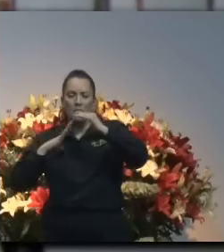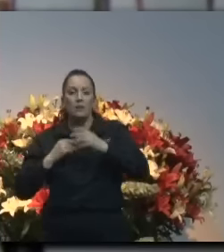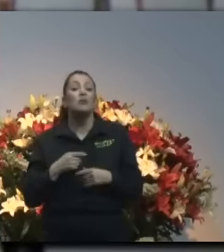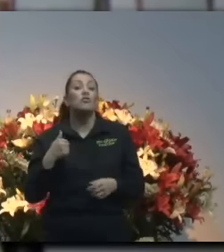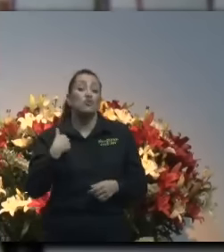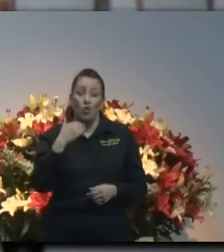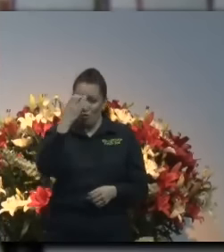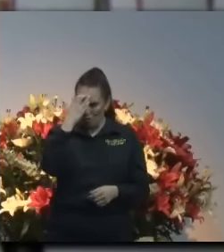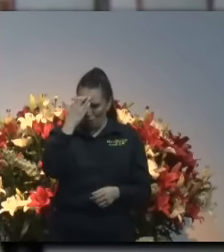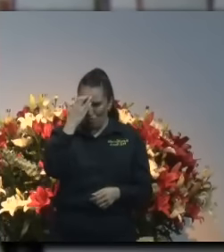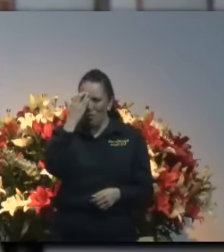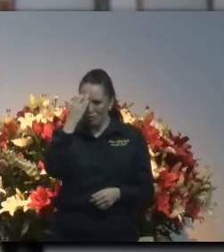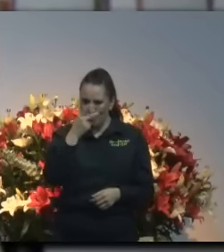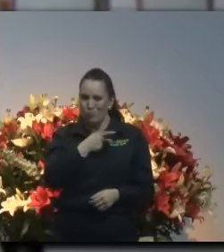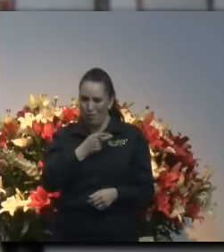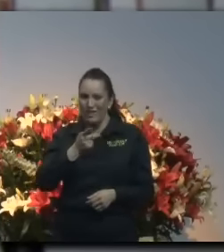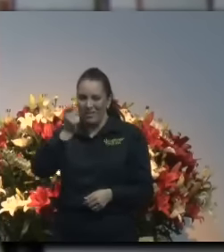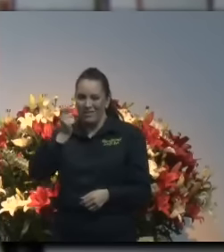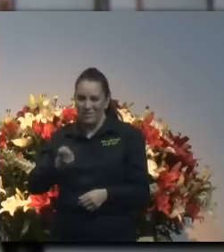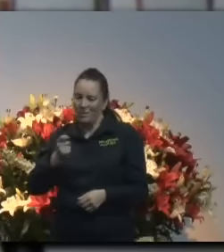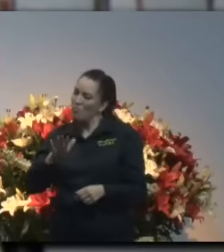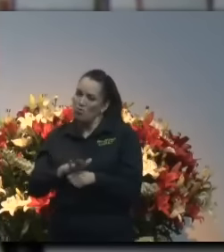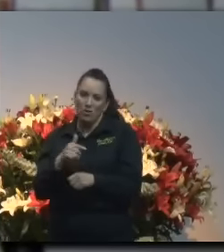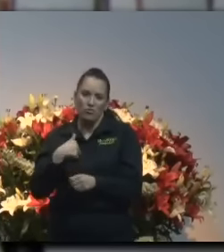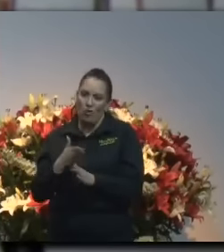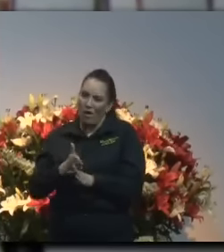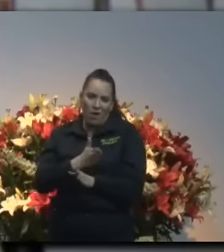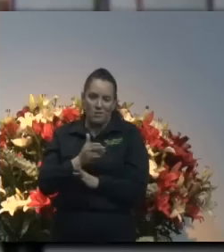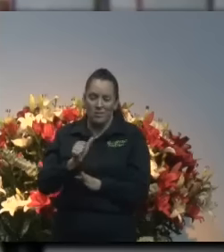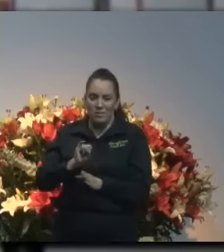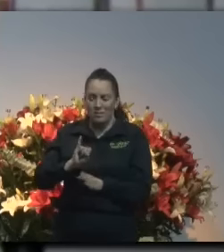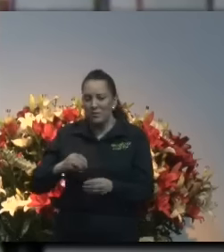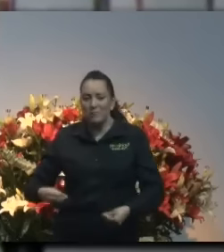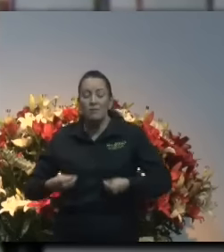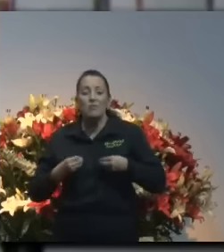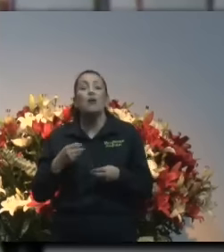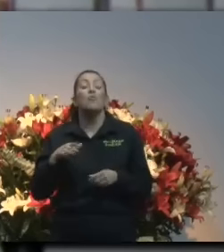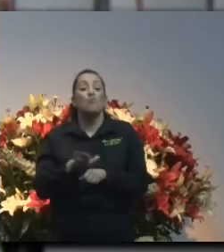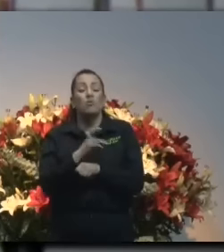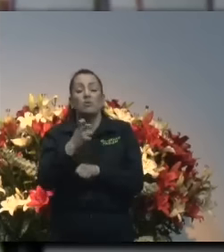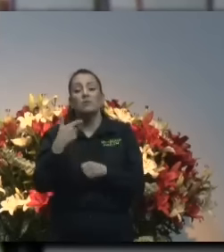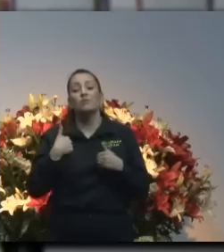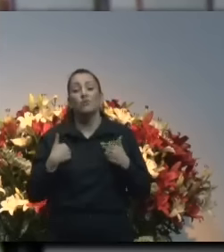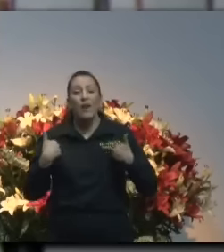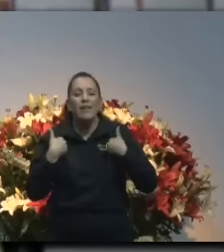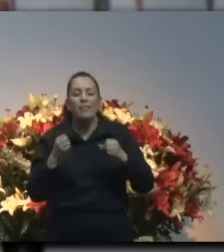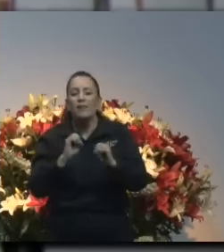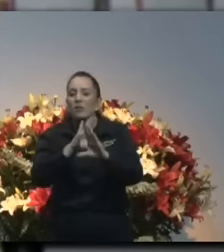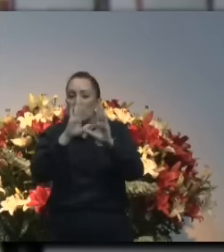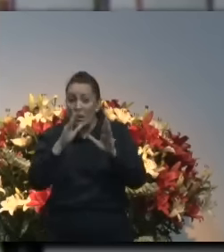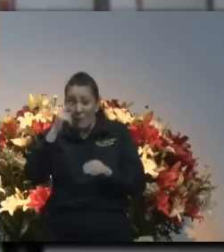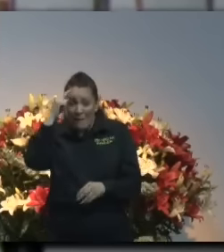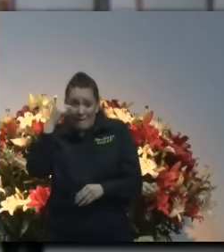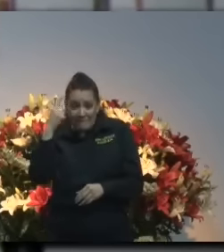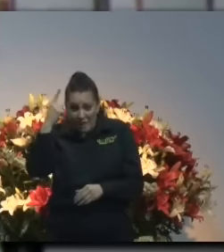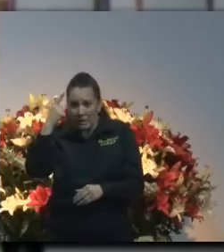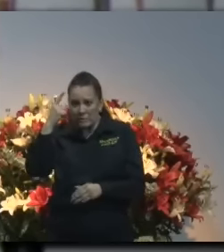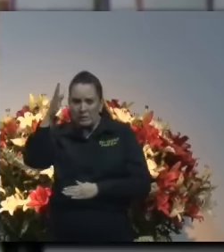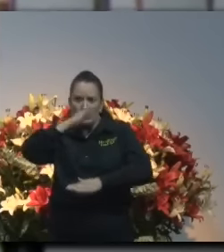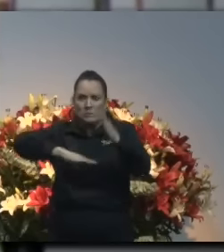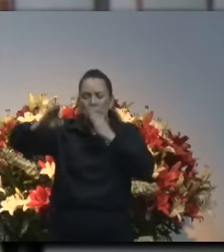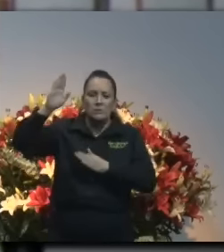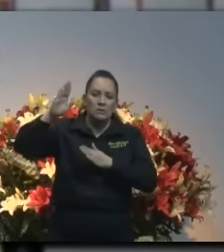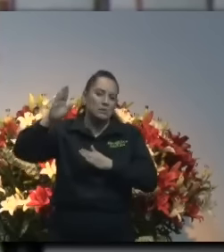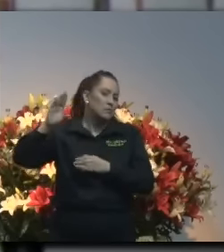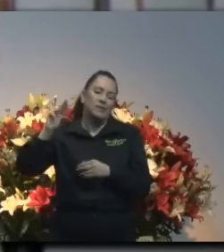pobreza en carne propia y que le queda claro pues que no está fácil salir si no se les da los apoyos